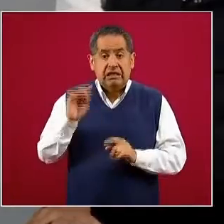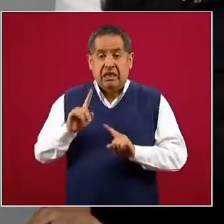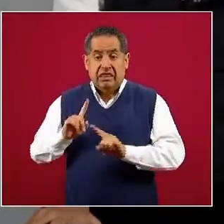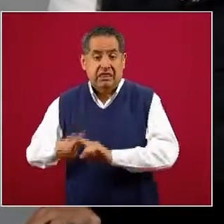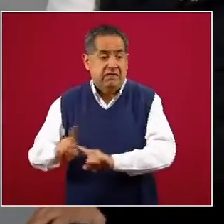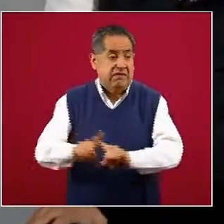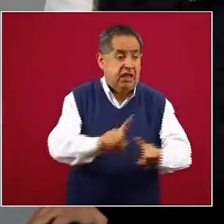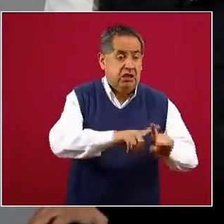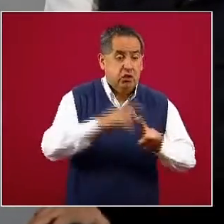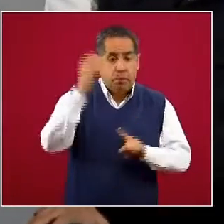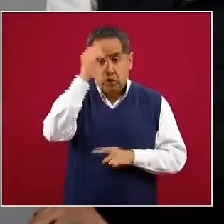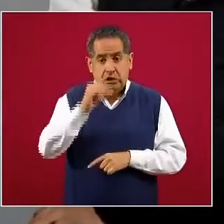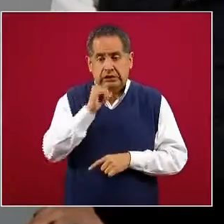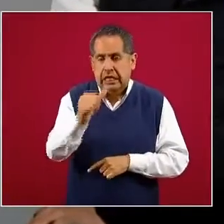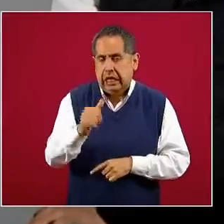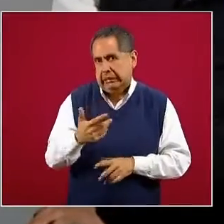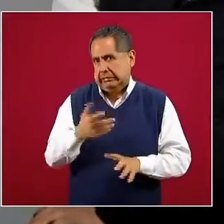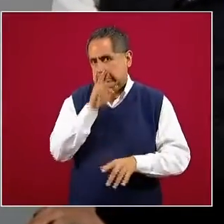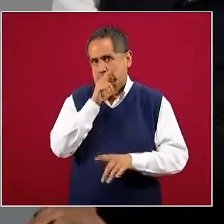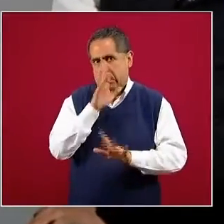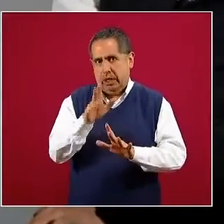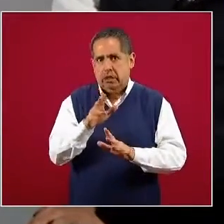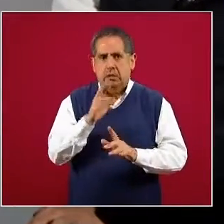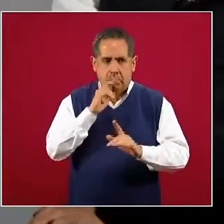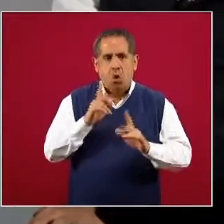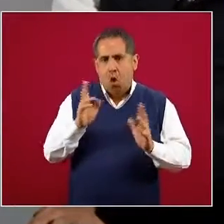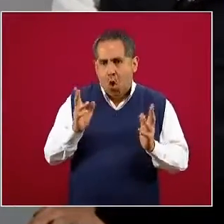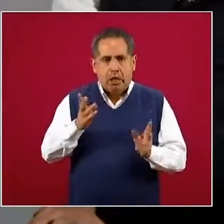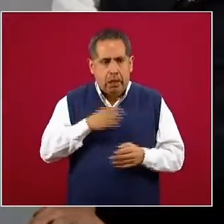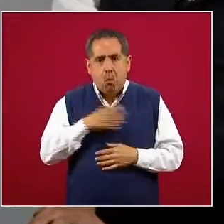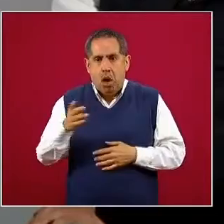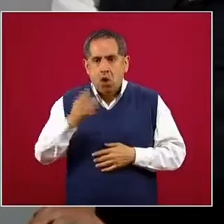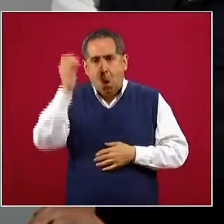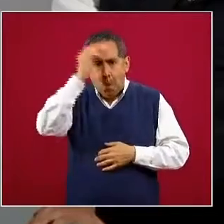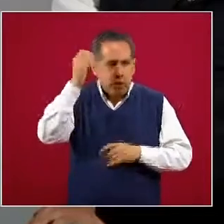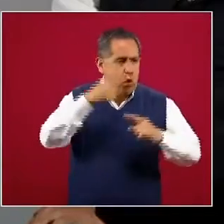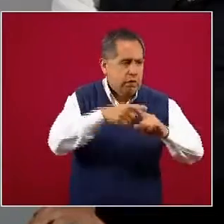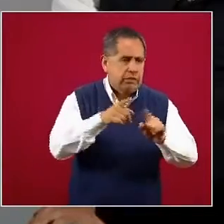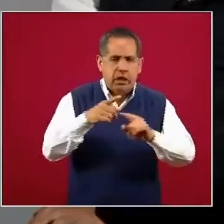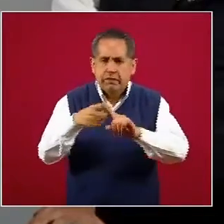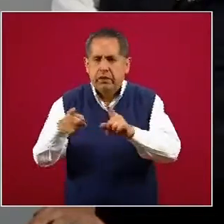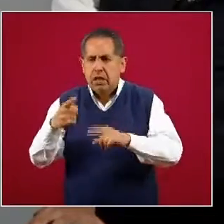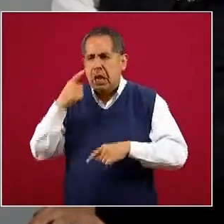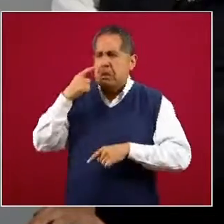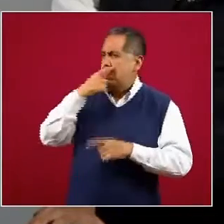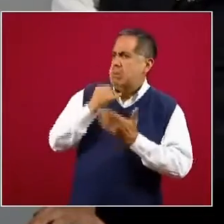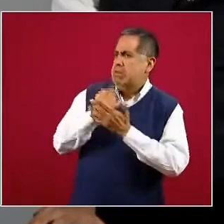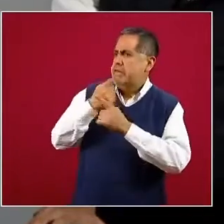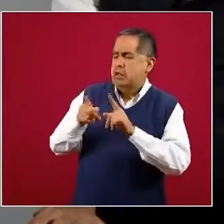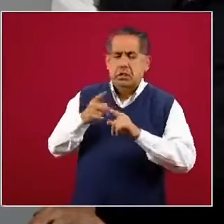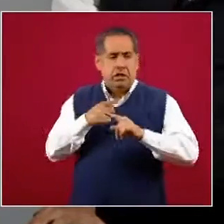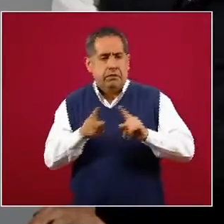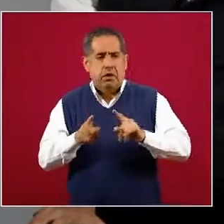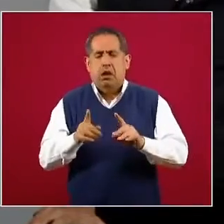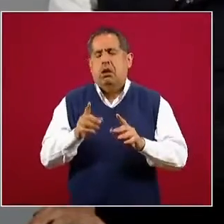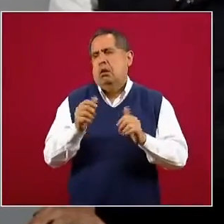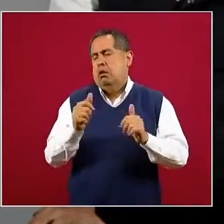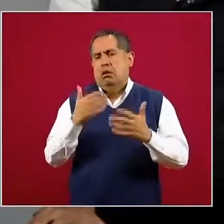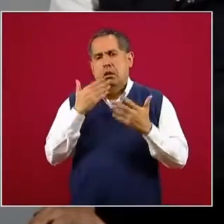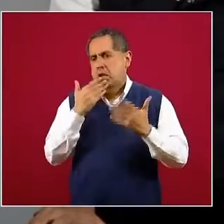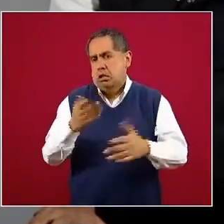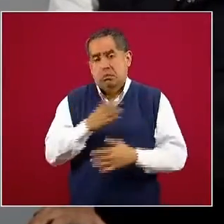cara, a veces hasta una demolición que el inicio de una nueva obra. Por eso decidimos hacerlo con las Fuerzas Armadas, que de hecho nos